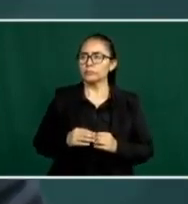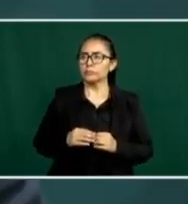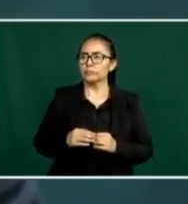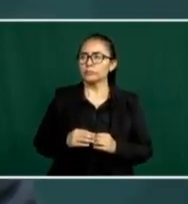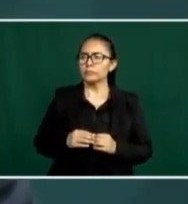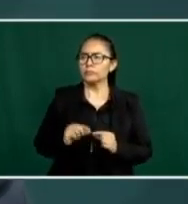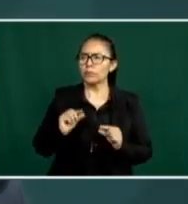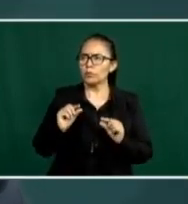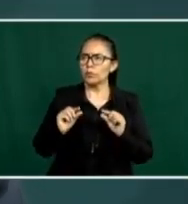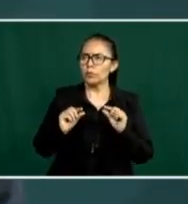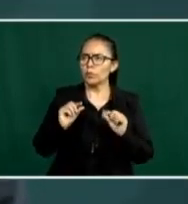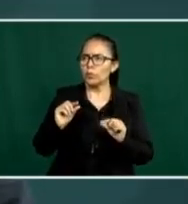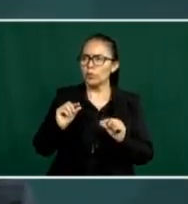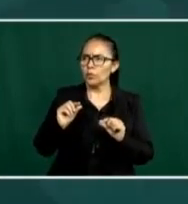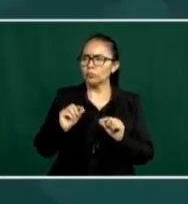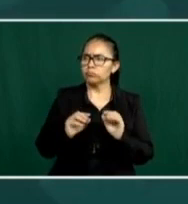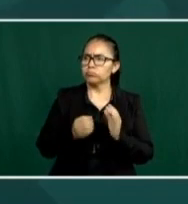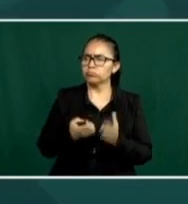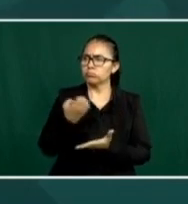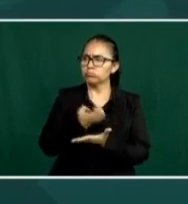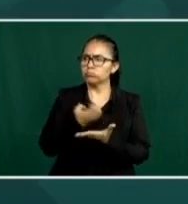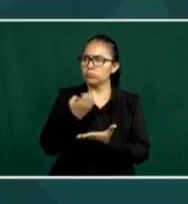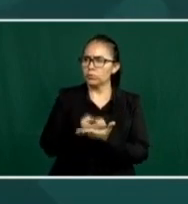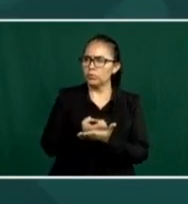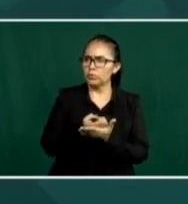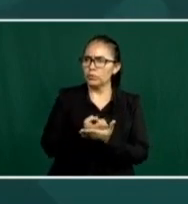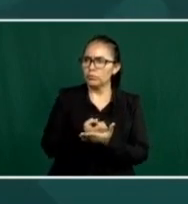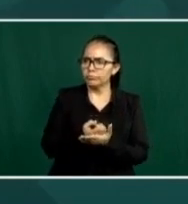Lo poco que creció la economía se concentró